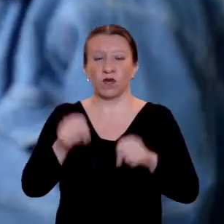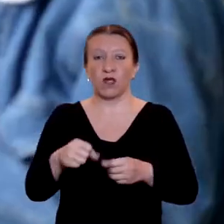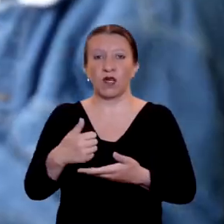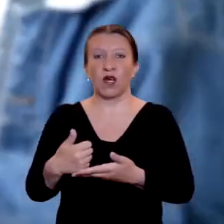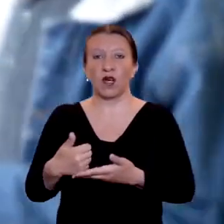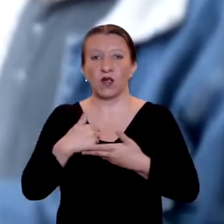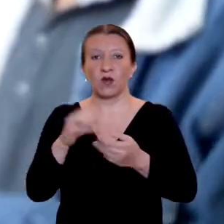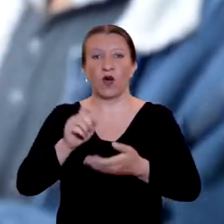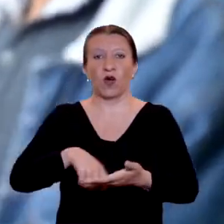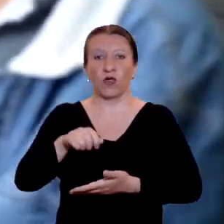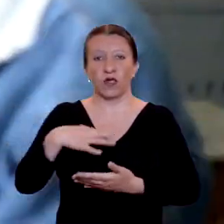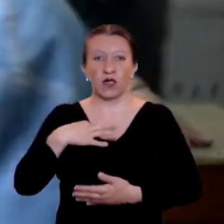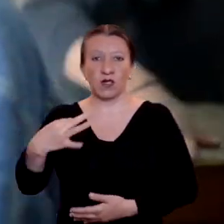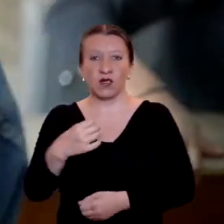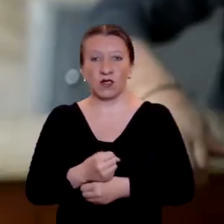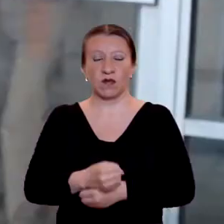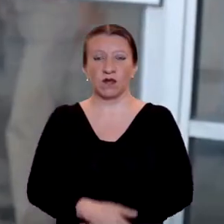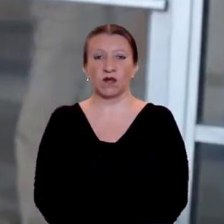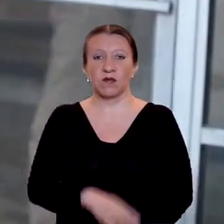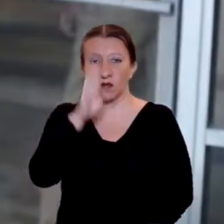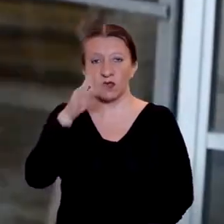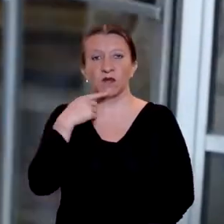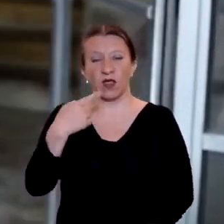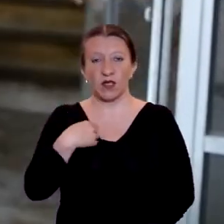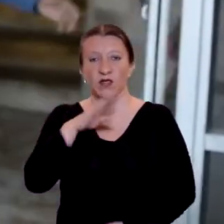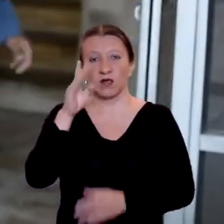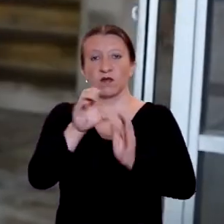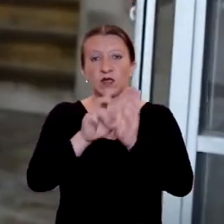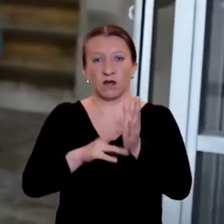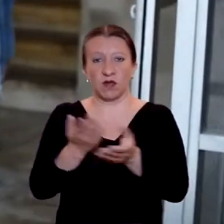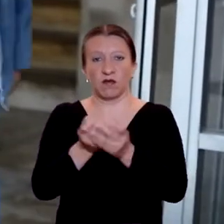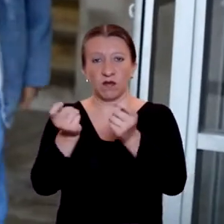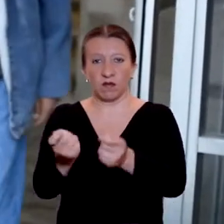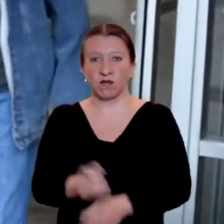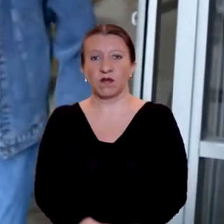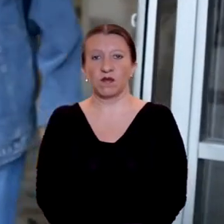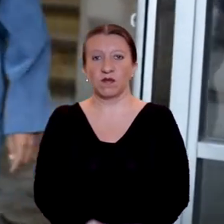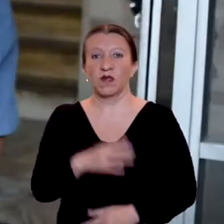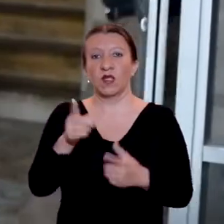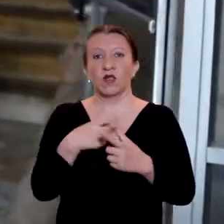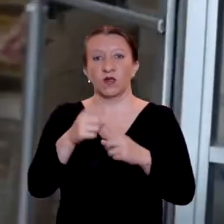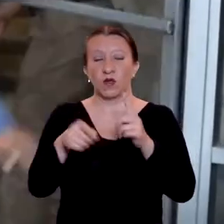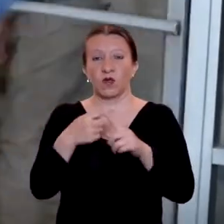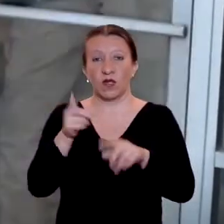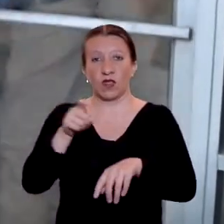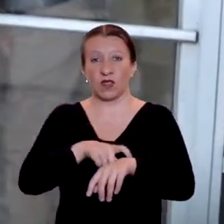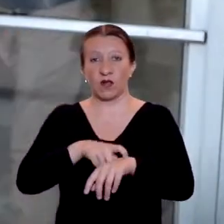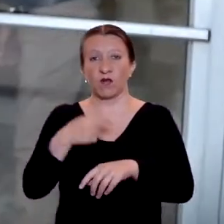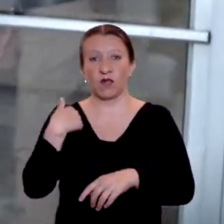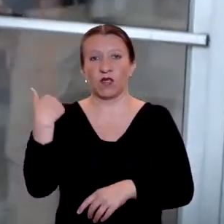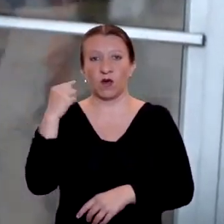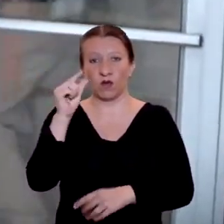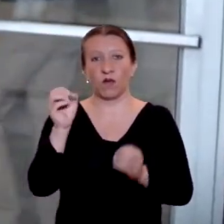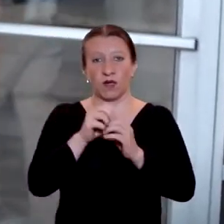donde me pueden contratar. Siempre me decían, deje su hoja de vida. Y como en ese tiempo todavía tenía